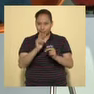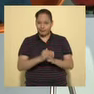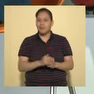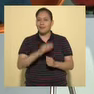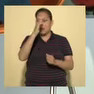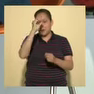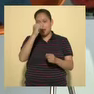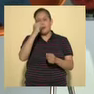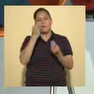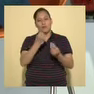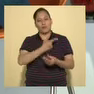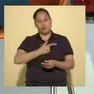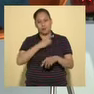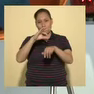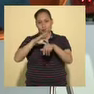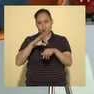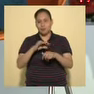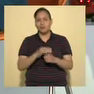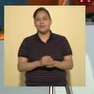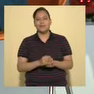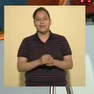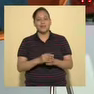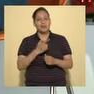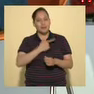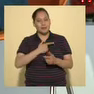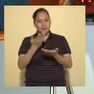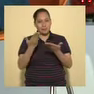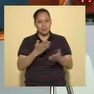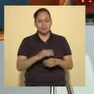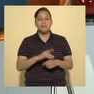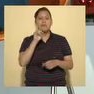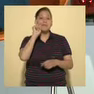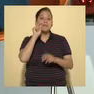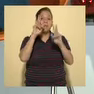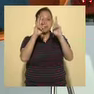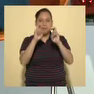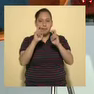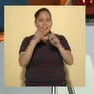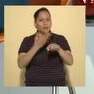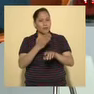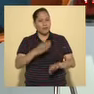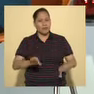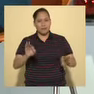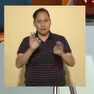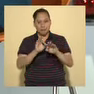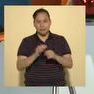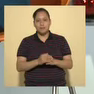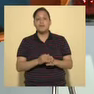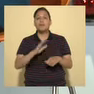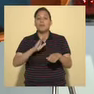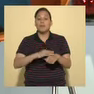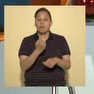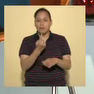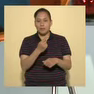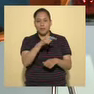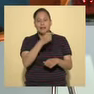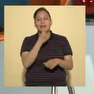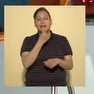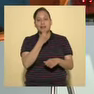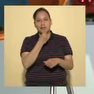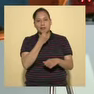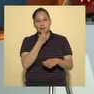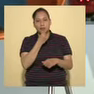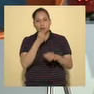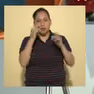siempre es un gusto, gracias, doctor. Al contrario, con muchas mucho gracias. Gusto de estar aquí. Y el día de mañana vamos a tocar un tema también importante, porque los niños de repente